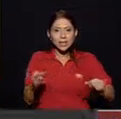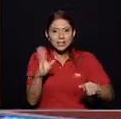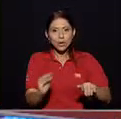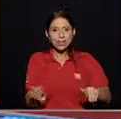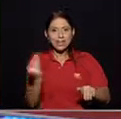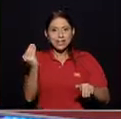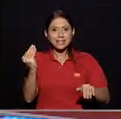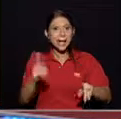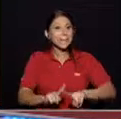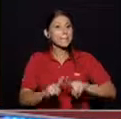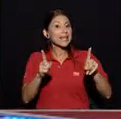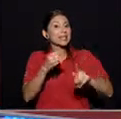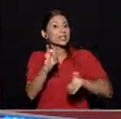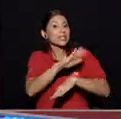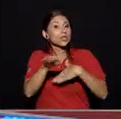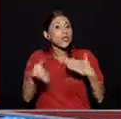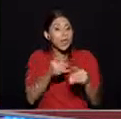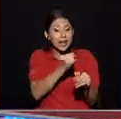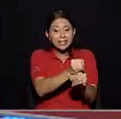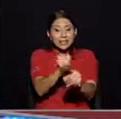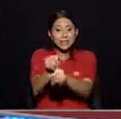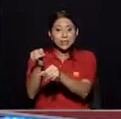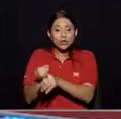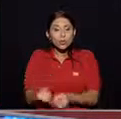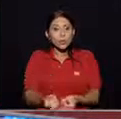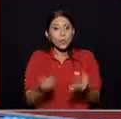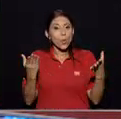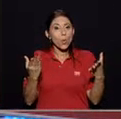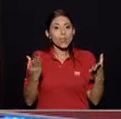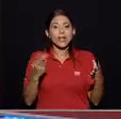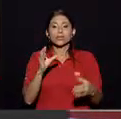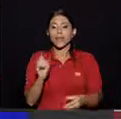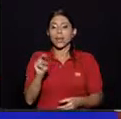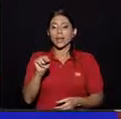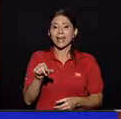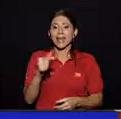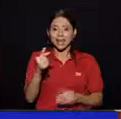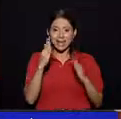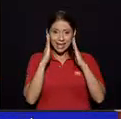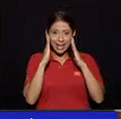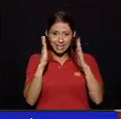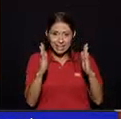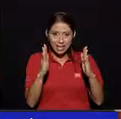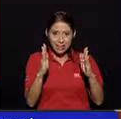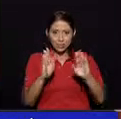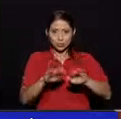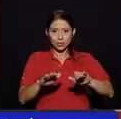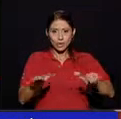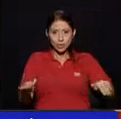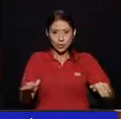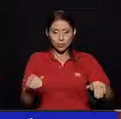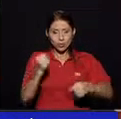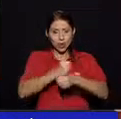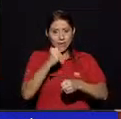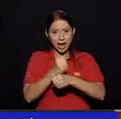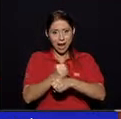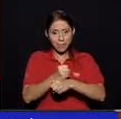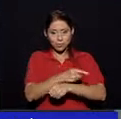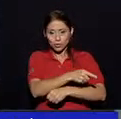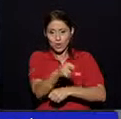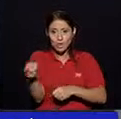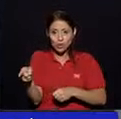de la población que en la encuesta se manifiesta que cree que las respuestas no son tan rápidas como deberían ser? Yo diría que